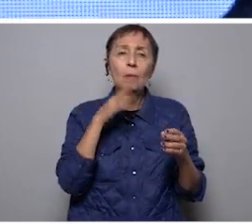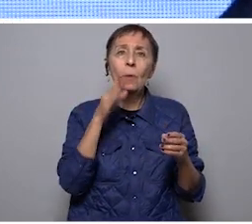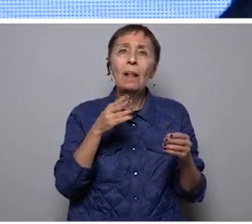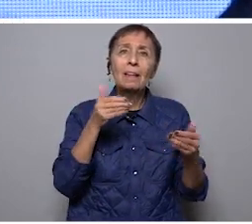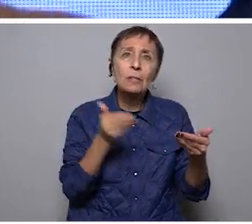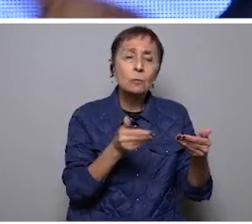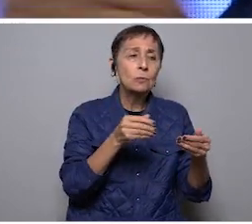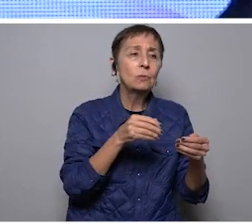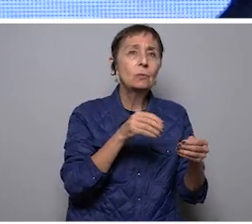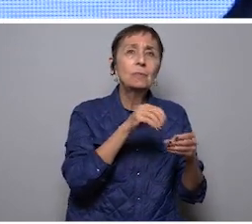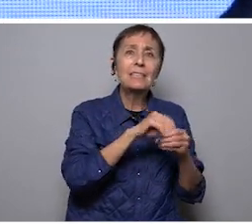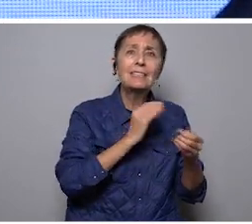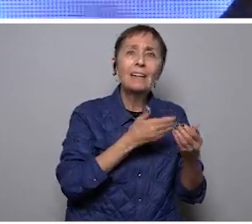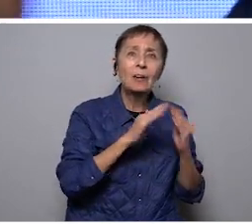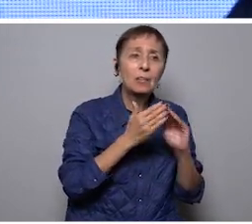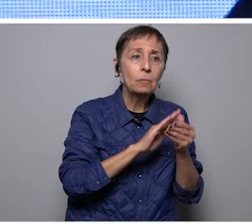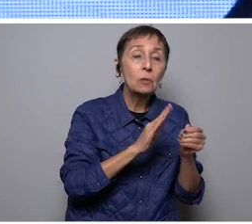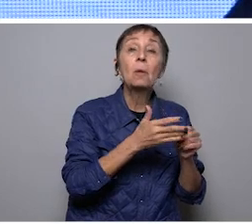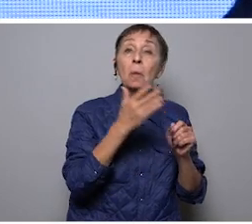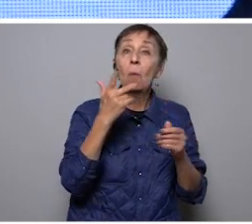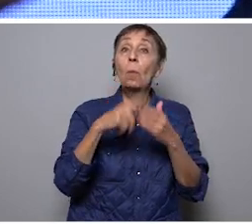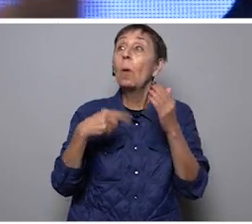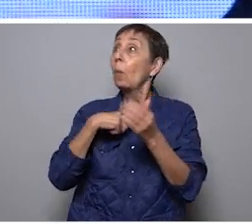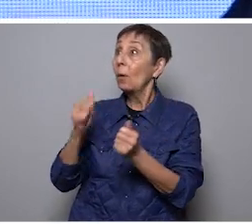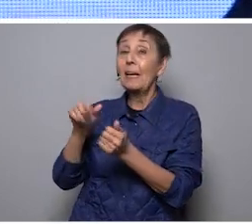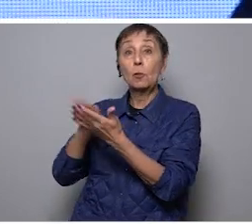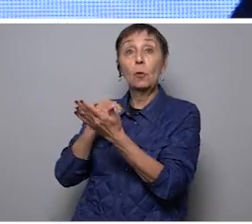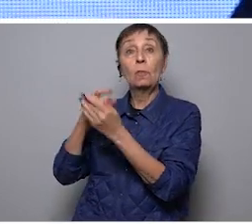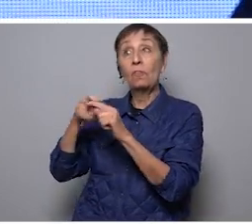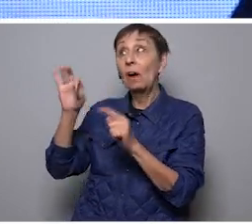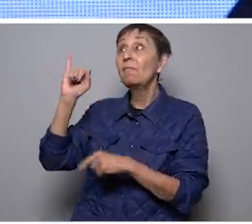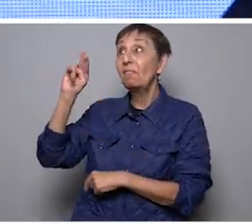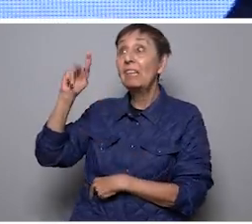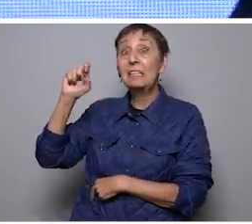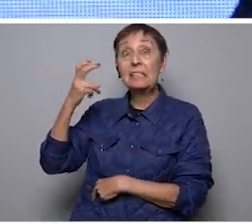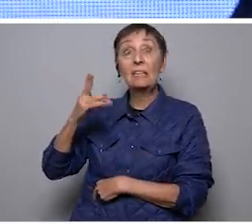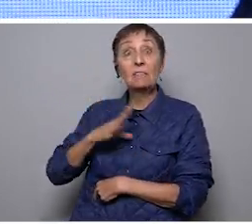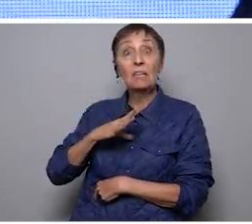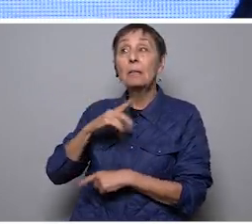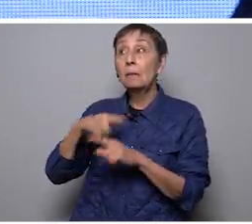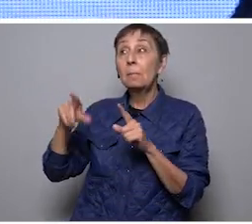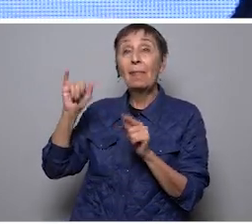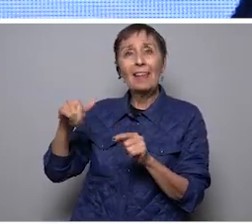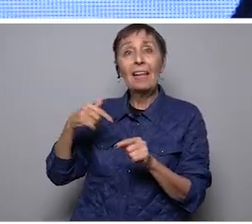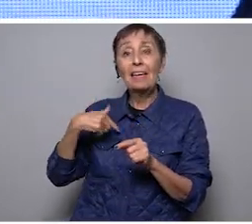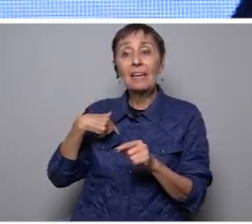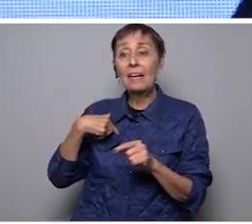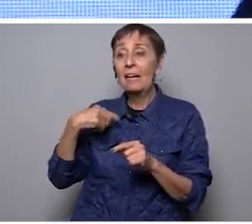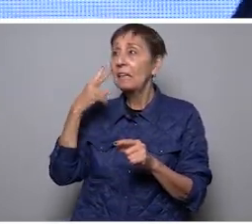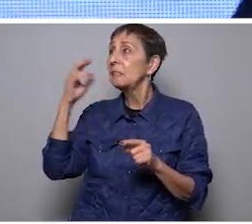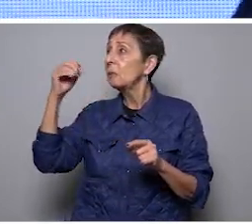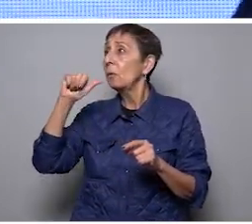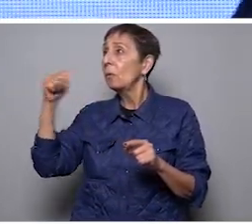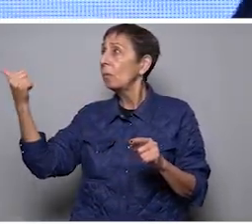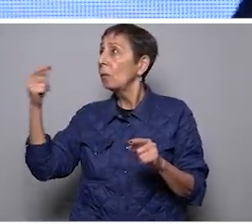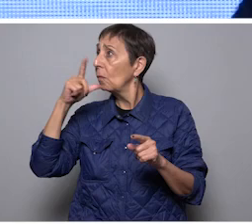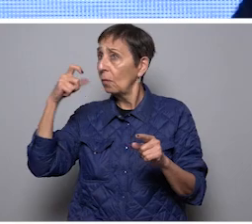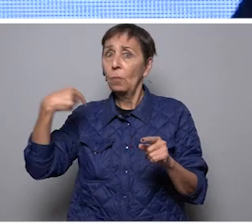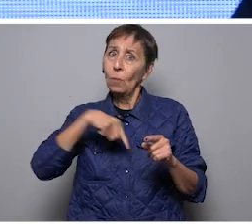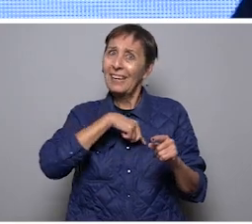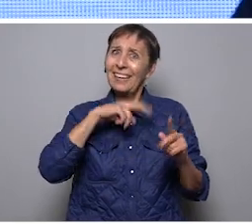para entonces yo dije mi conclusión es que nosotros somos fintech o sea yo no veo a alguien de afuera